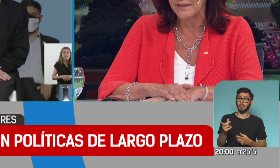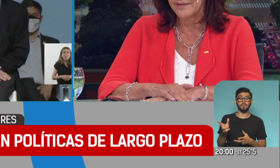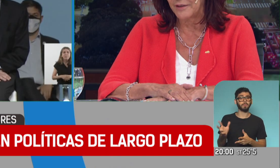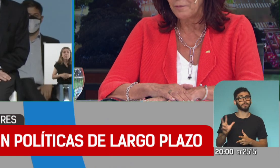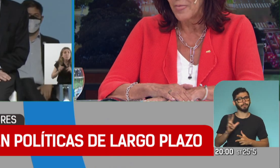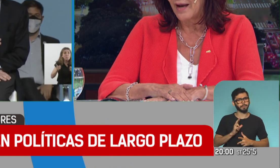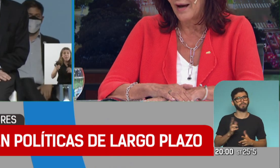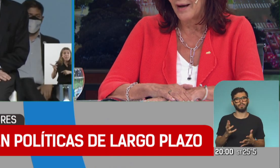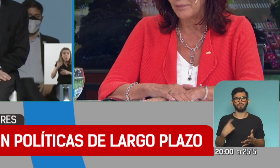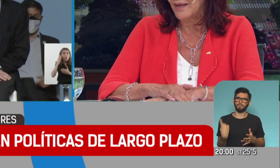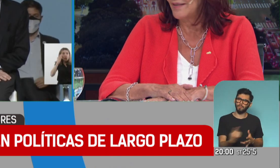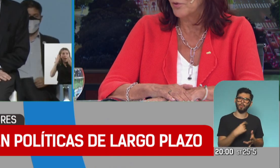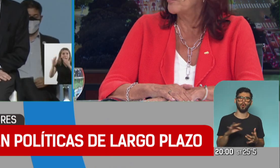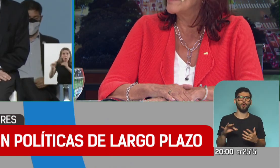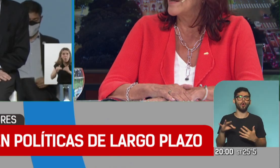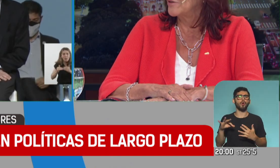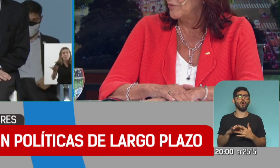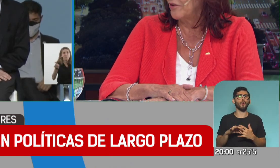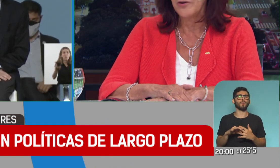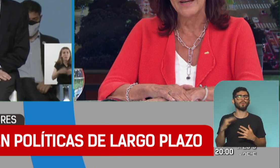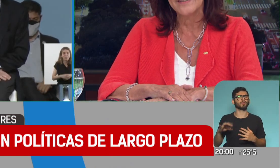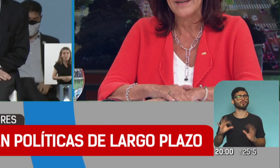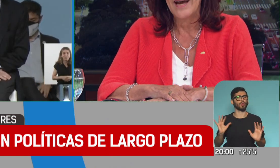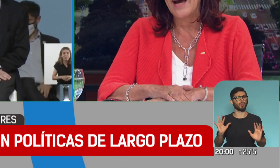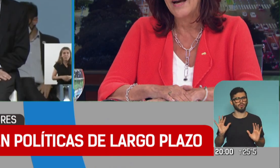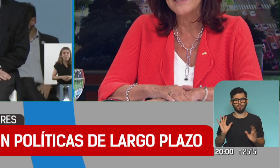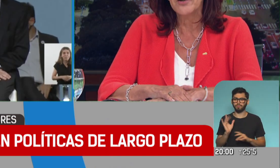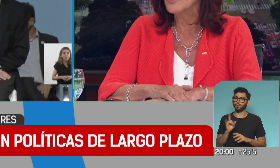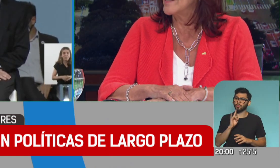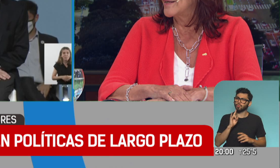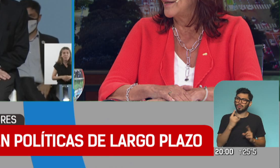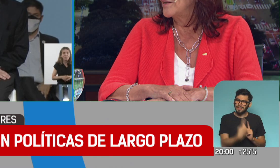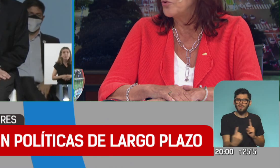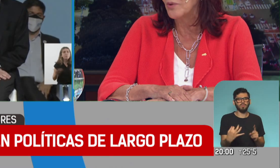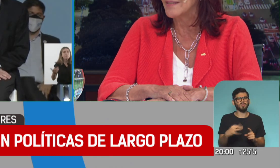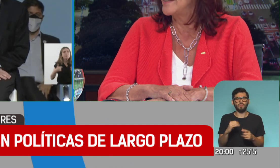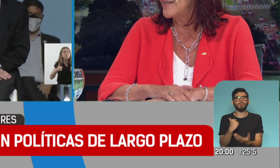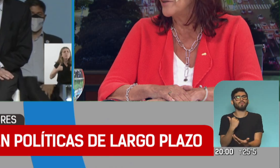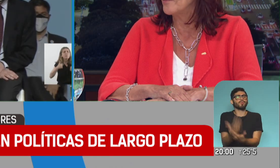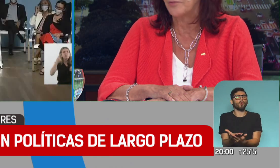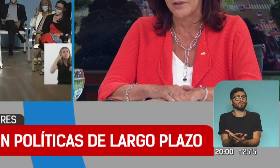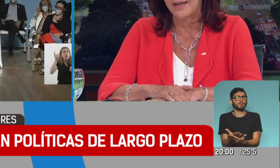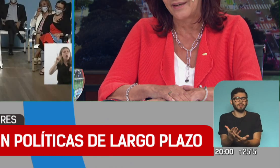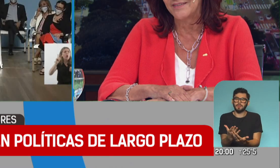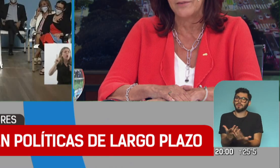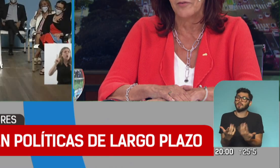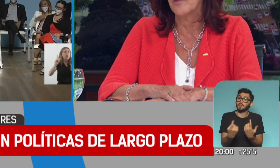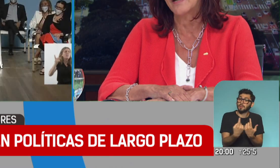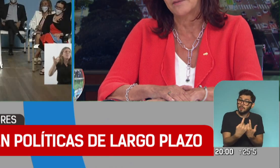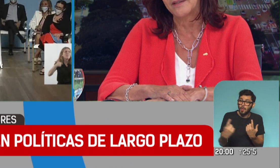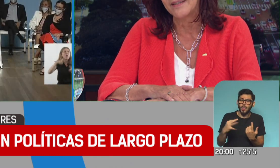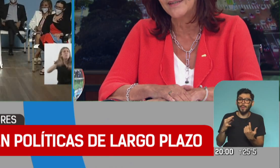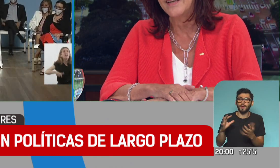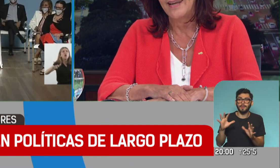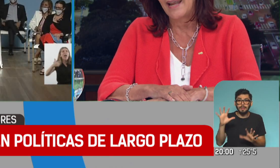realmente a hacer propuestas innovadoras a hacer cosas que nunca se hicieron porque si volvemos